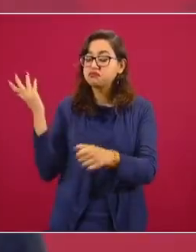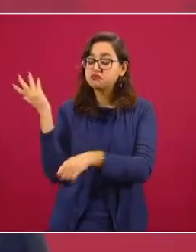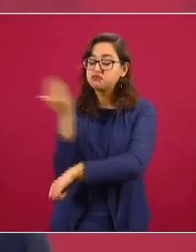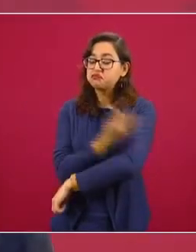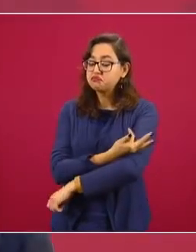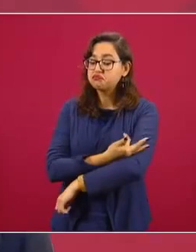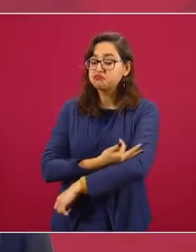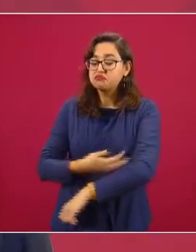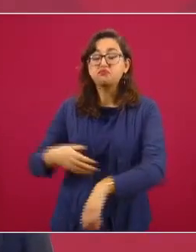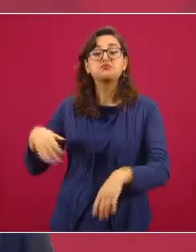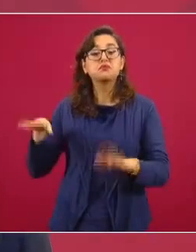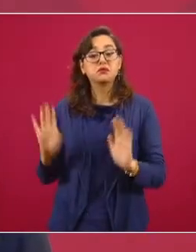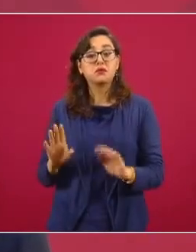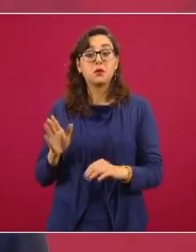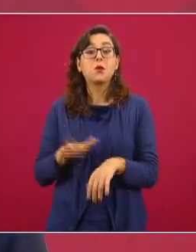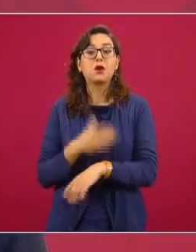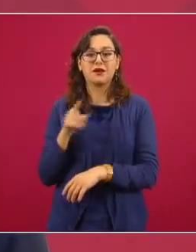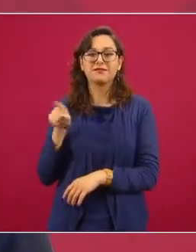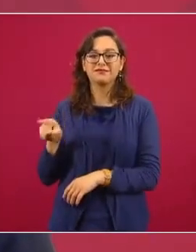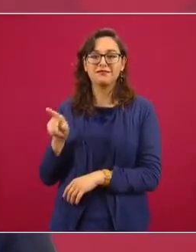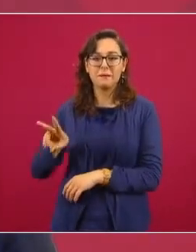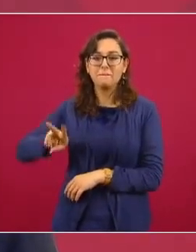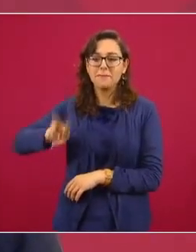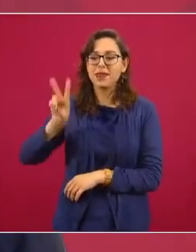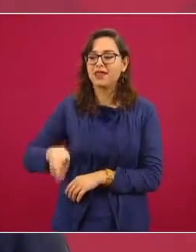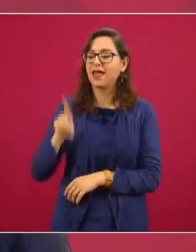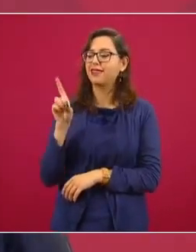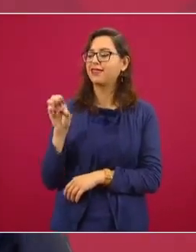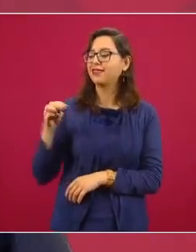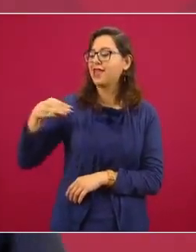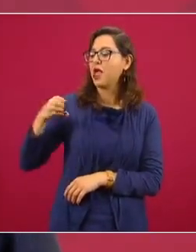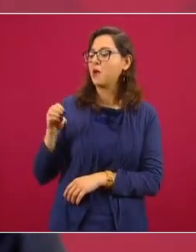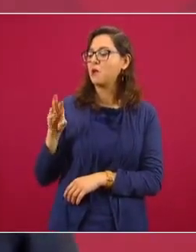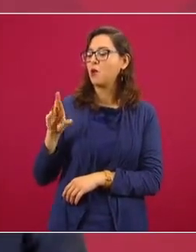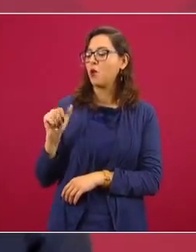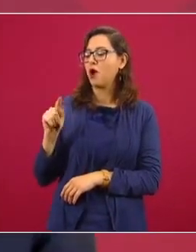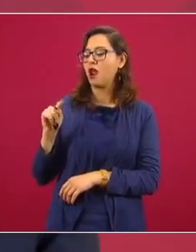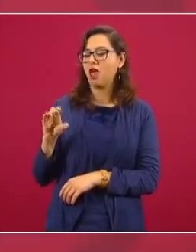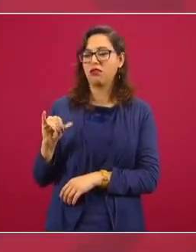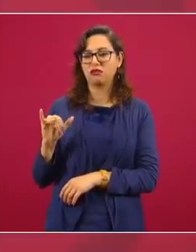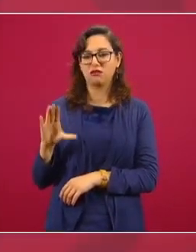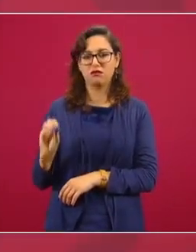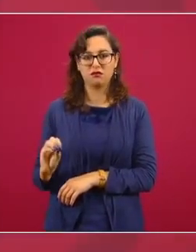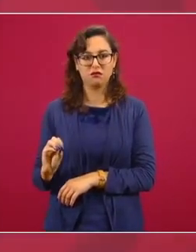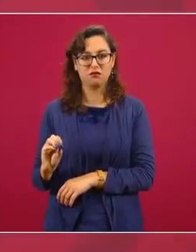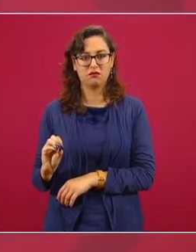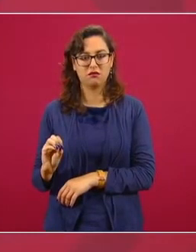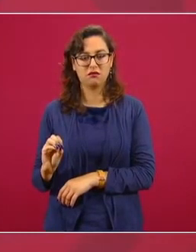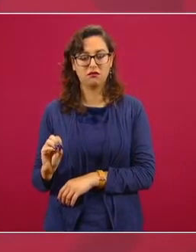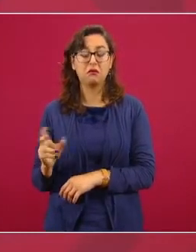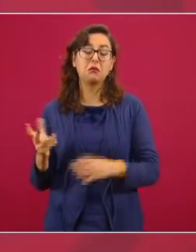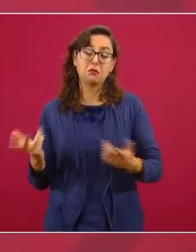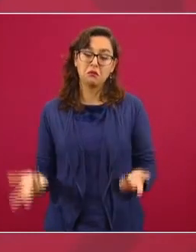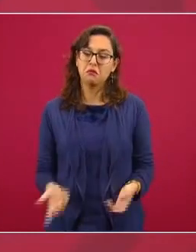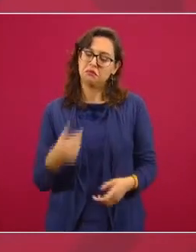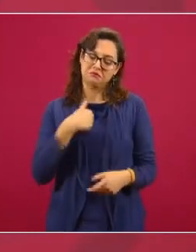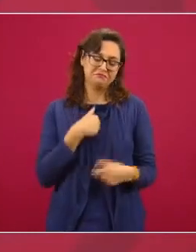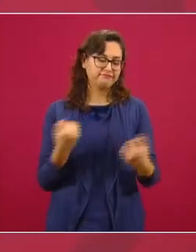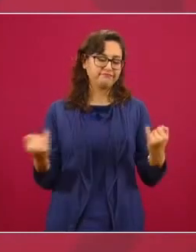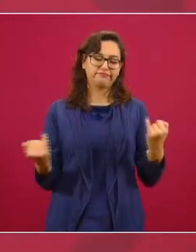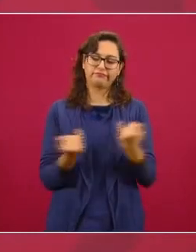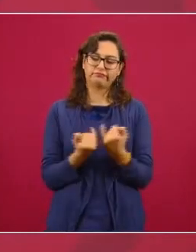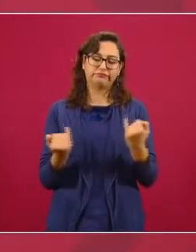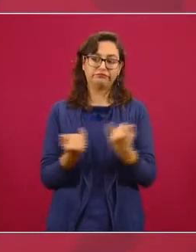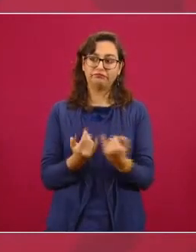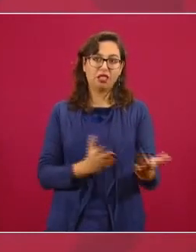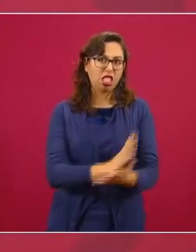Esa gran diferencia. Entonces, yo no quiero involucrarme en las